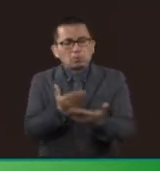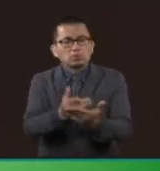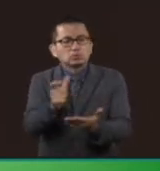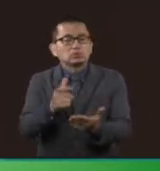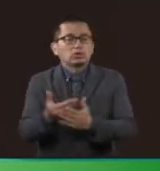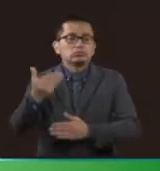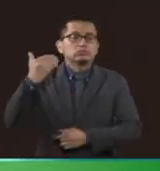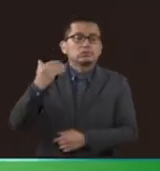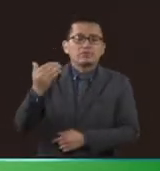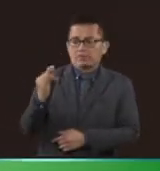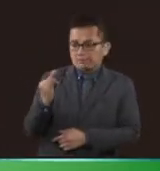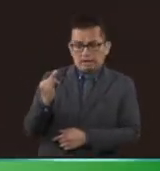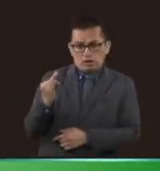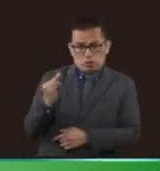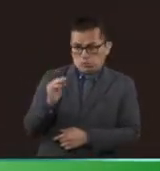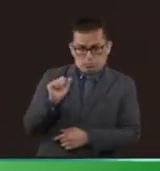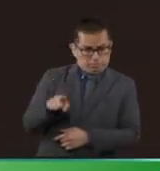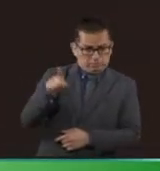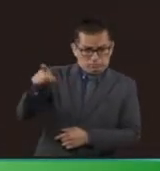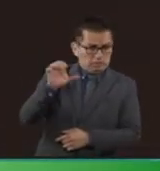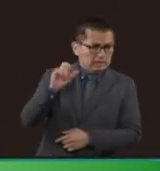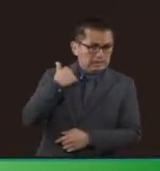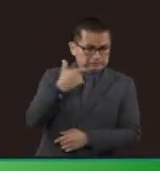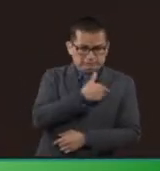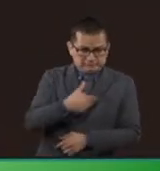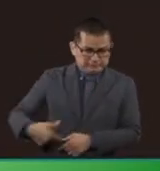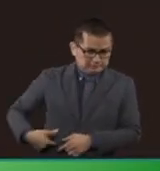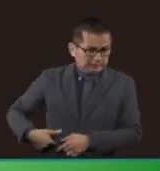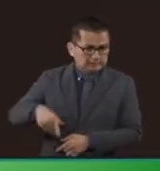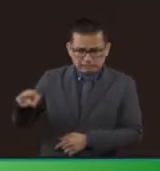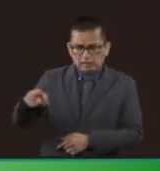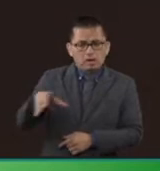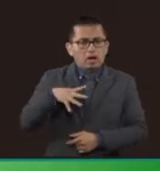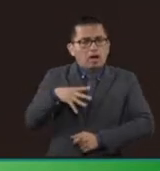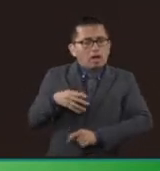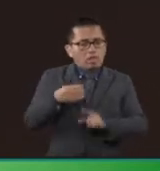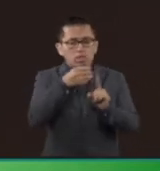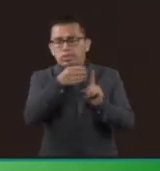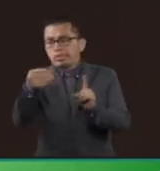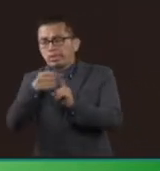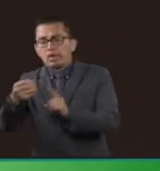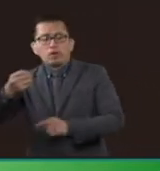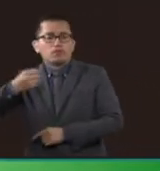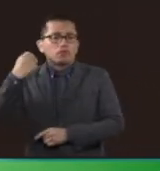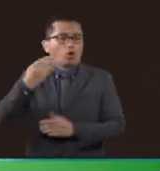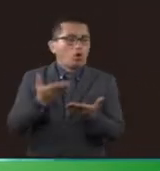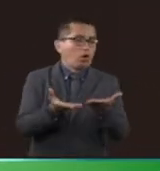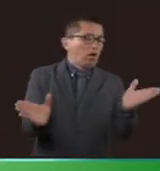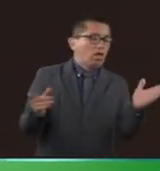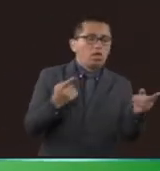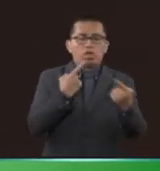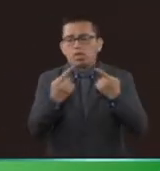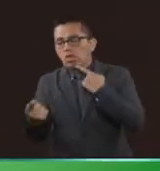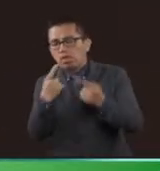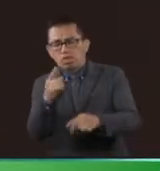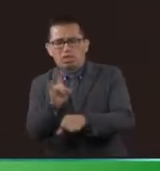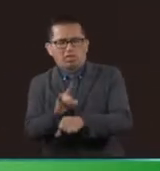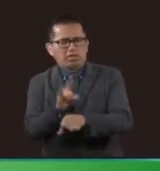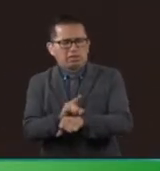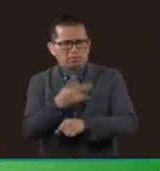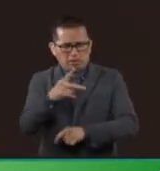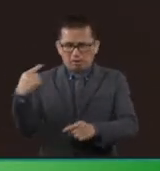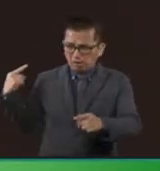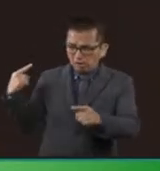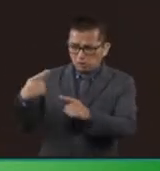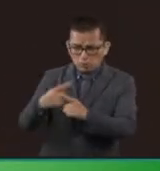parte del expresidente se hicieron foros se hicieron algunos otros actos de simulación y pues nunca en esos 8 meses se hizo